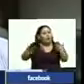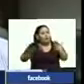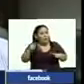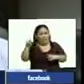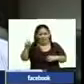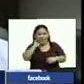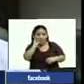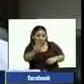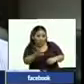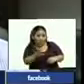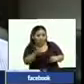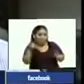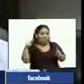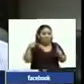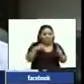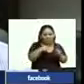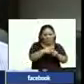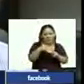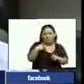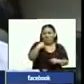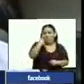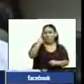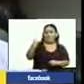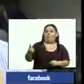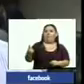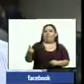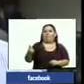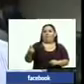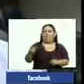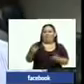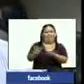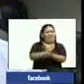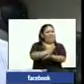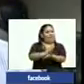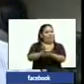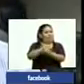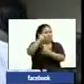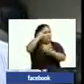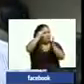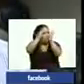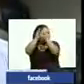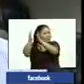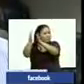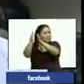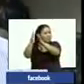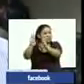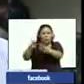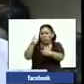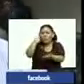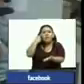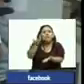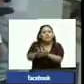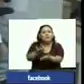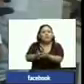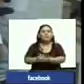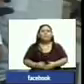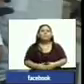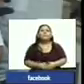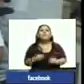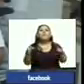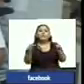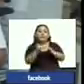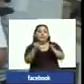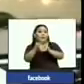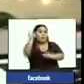acusación de esa magnitud me parece a mí que no tiene ningún sentido, ningún fundamento. Quien